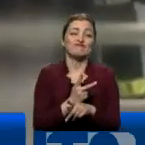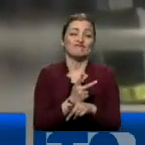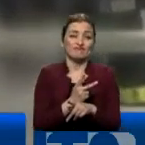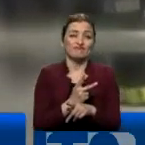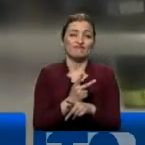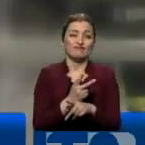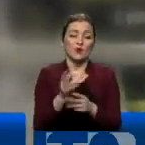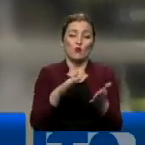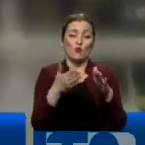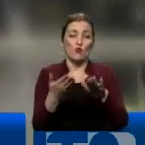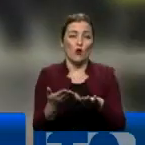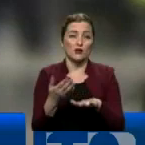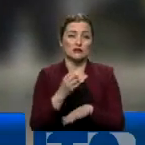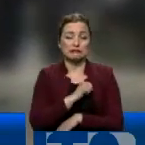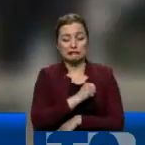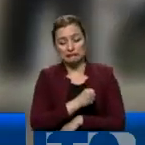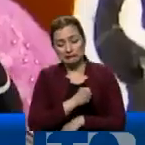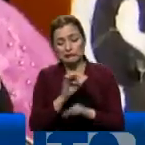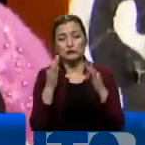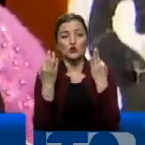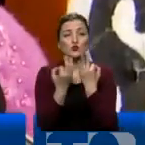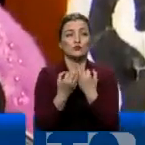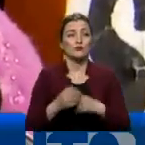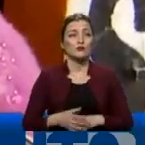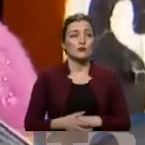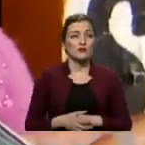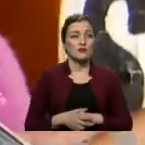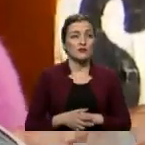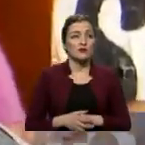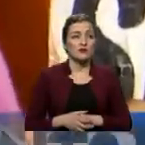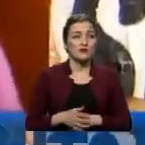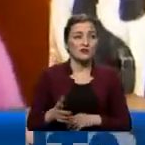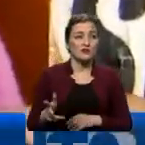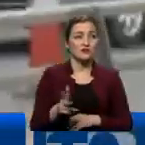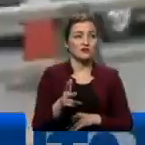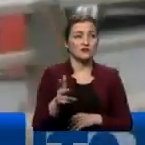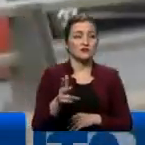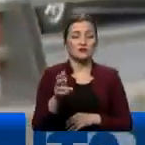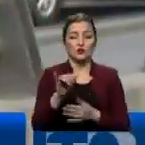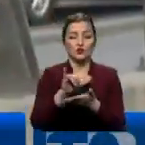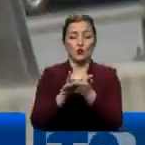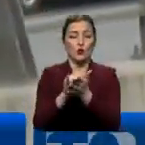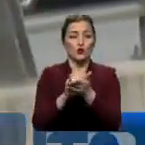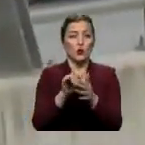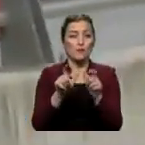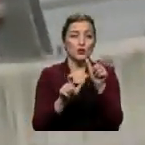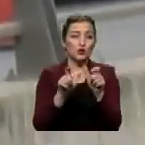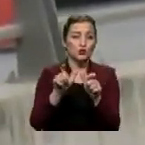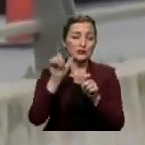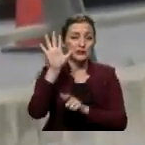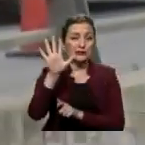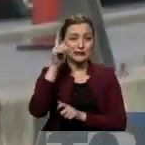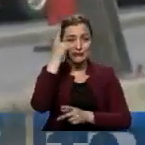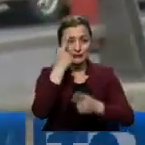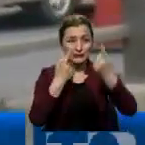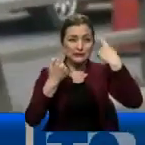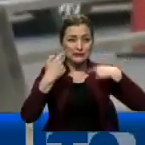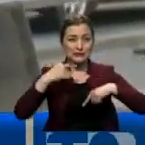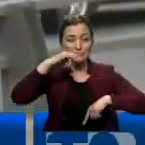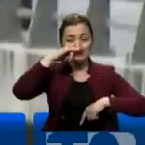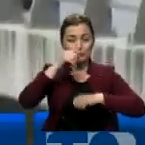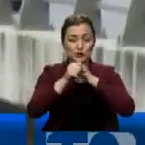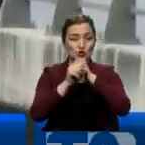el accidente que ha enlutado a toda la familia. Estábamos yendo para Nueva York. 5 personas resultaron heridas. Un niño de